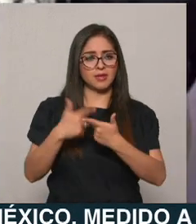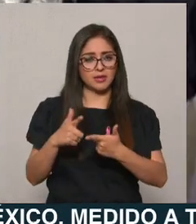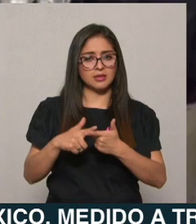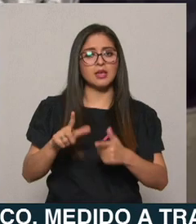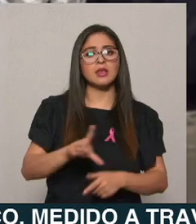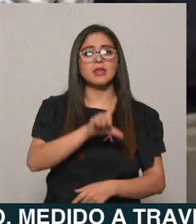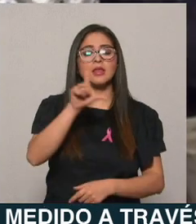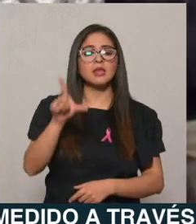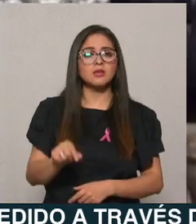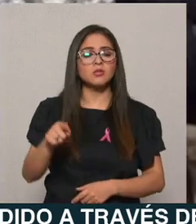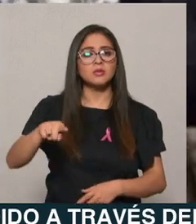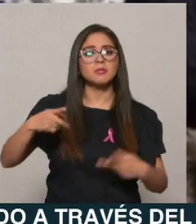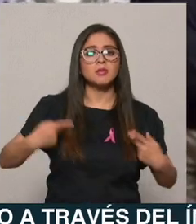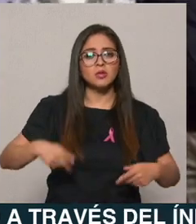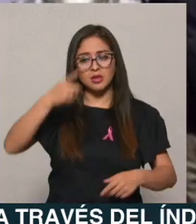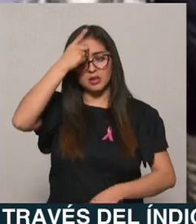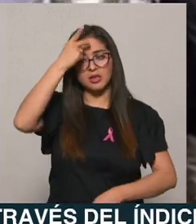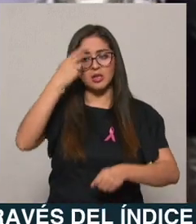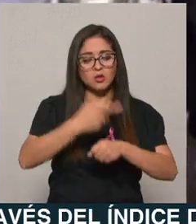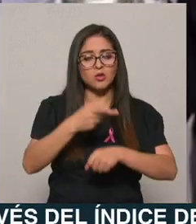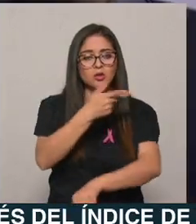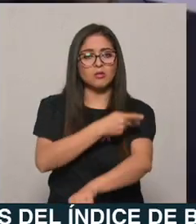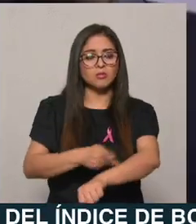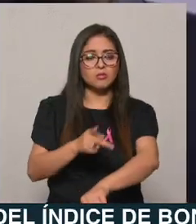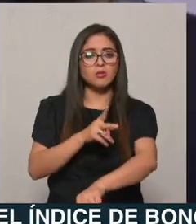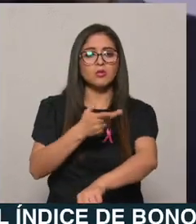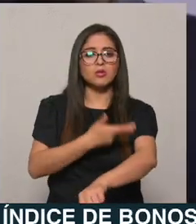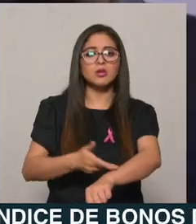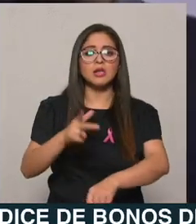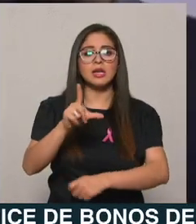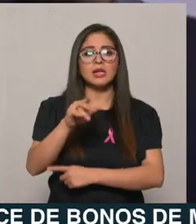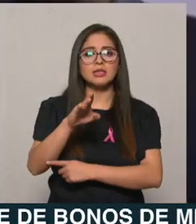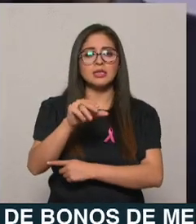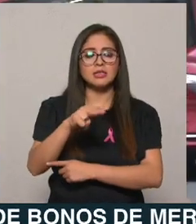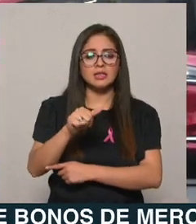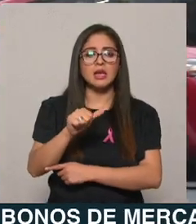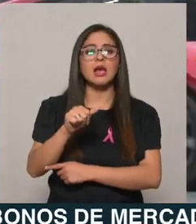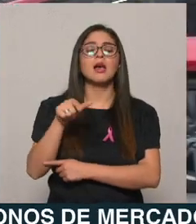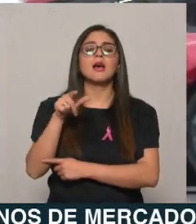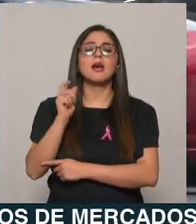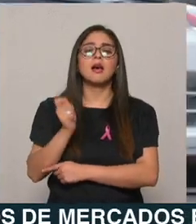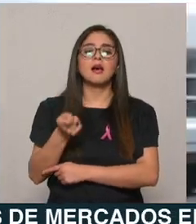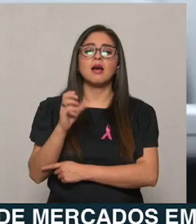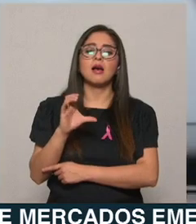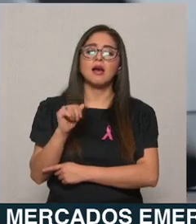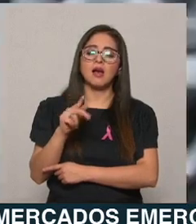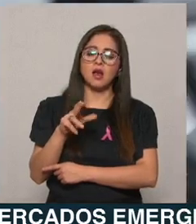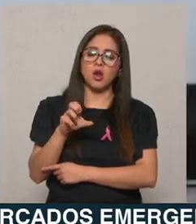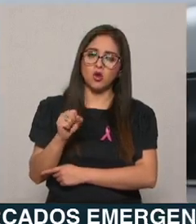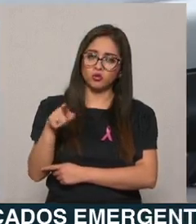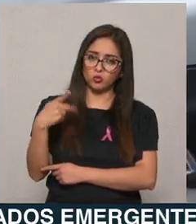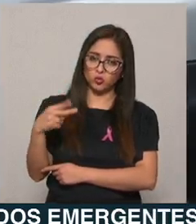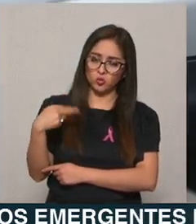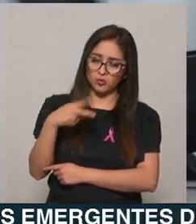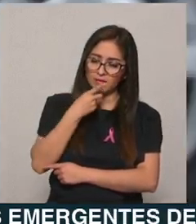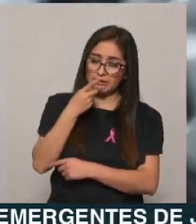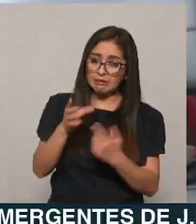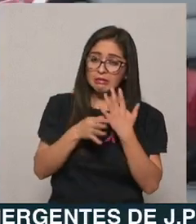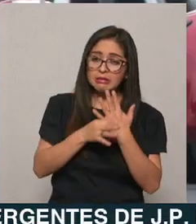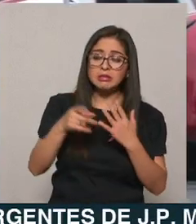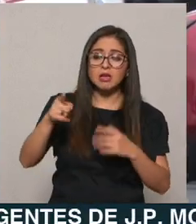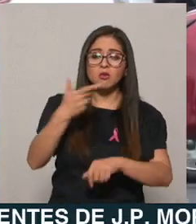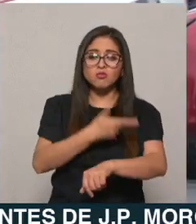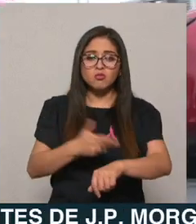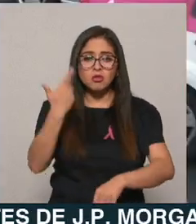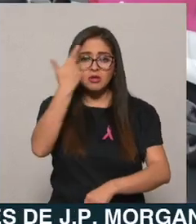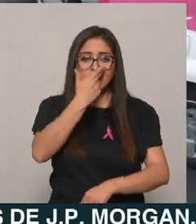director general de Licencias y Operación de Transporte Vehicular, Carlos Augusto Morales, comentó que se encuentran analizando la manera de regularizar